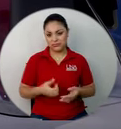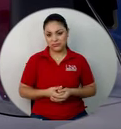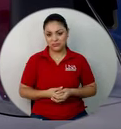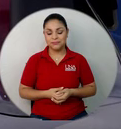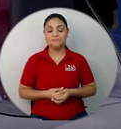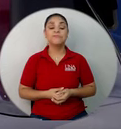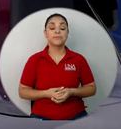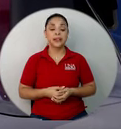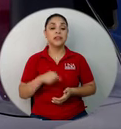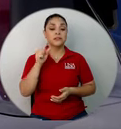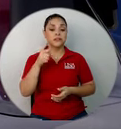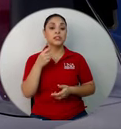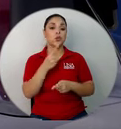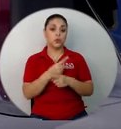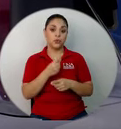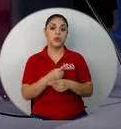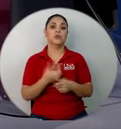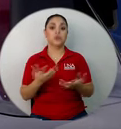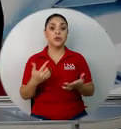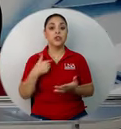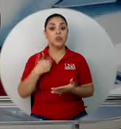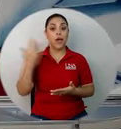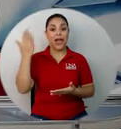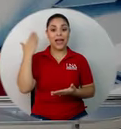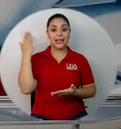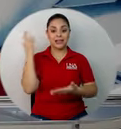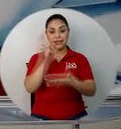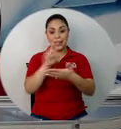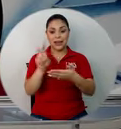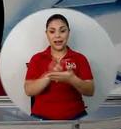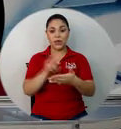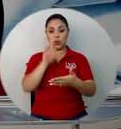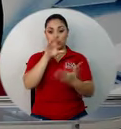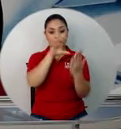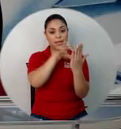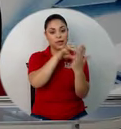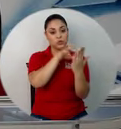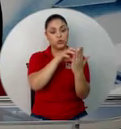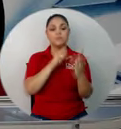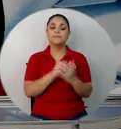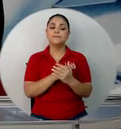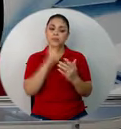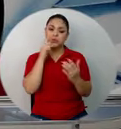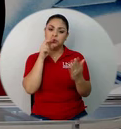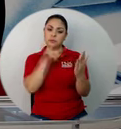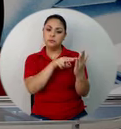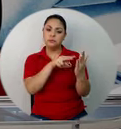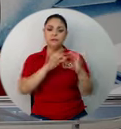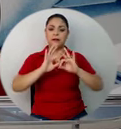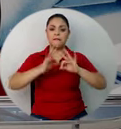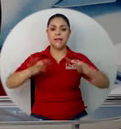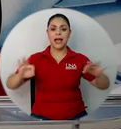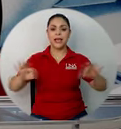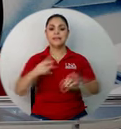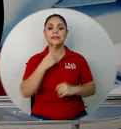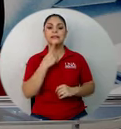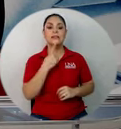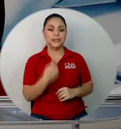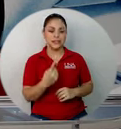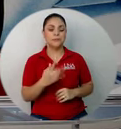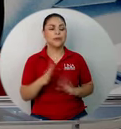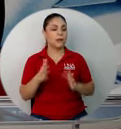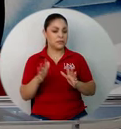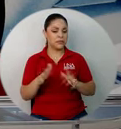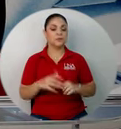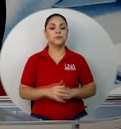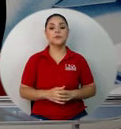tener. Sin lugar a duda, Maribel. Hace unos días leí allí pues un texto que encontré, y me encontré una frase que decía algo